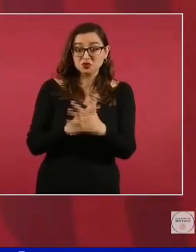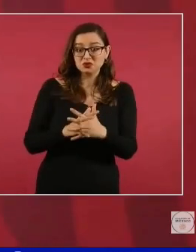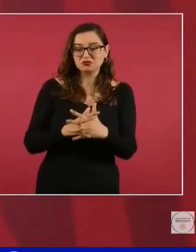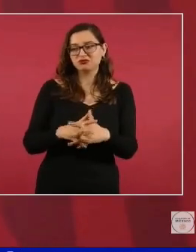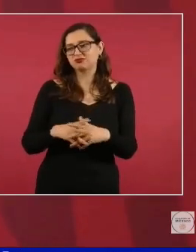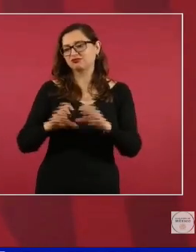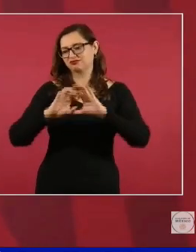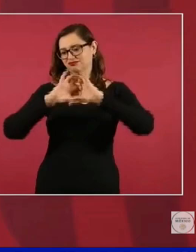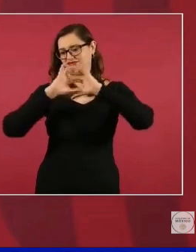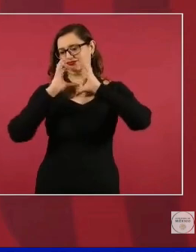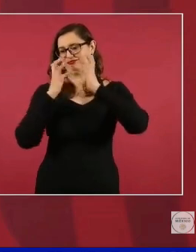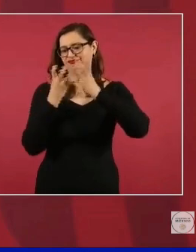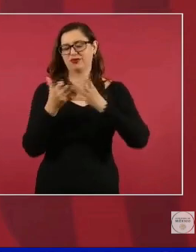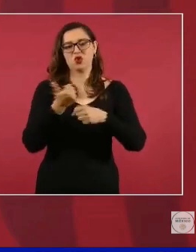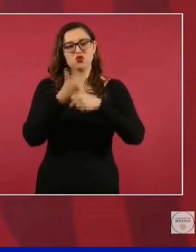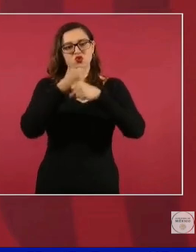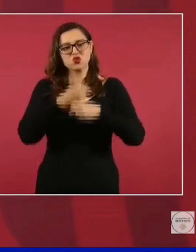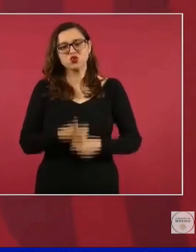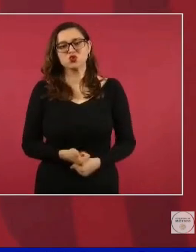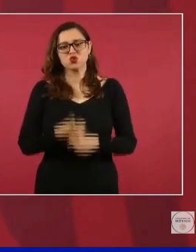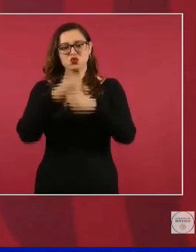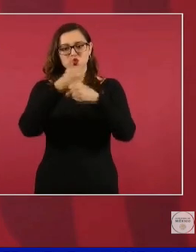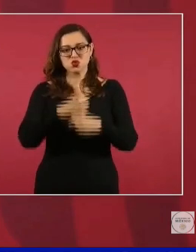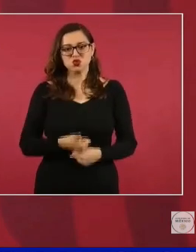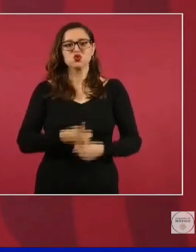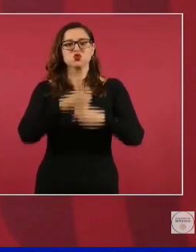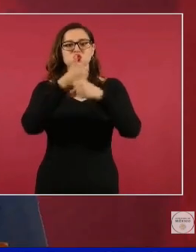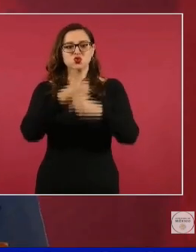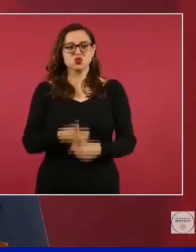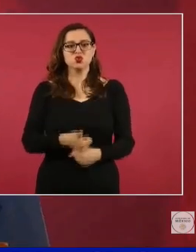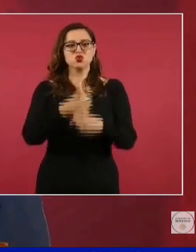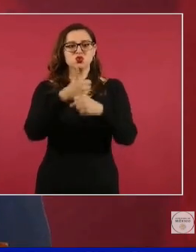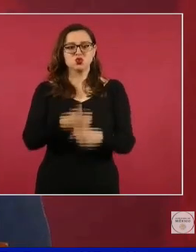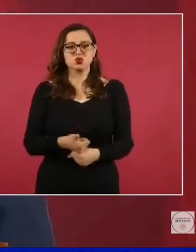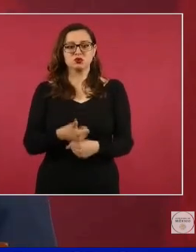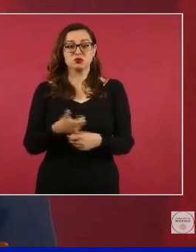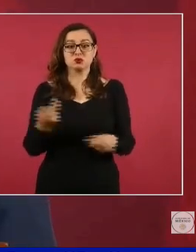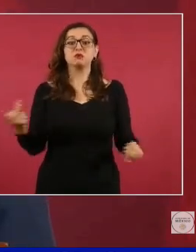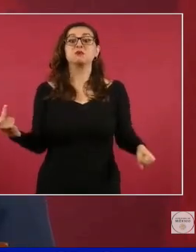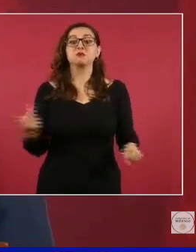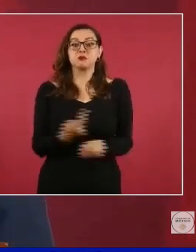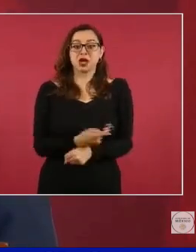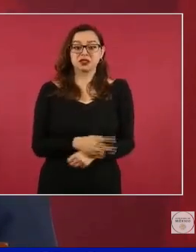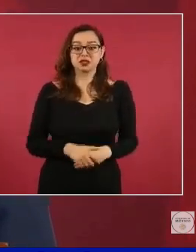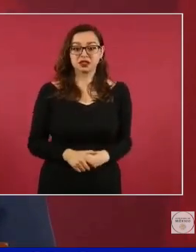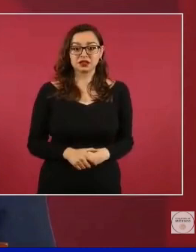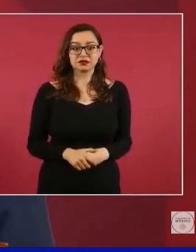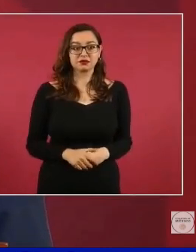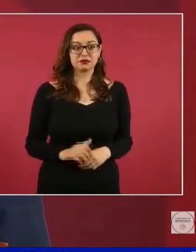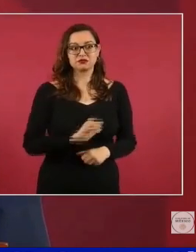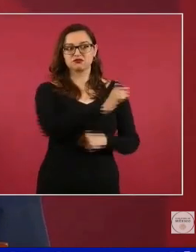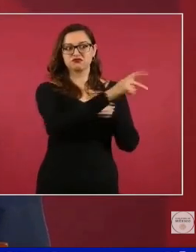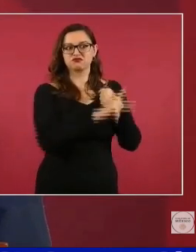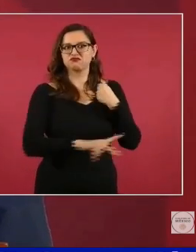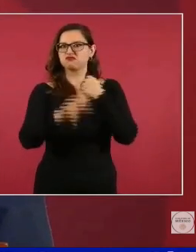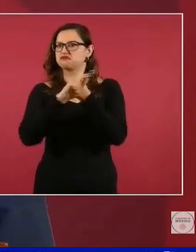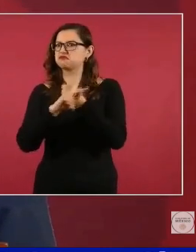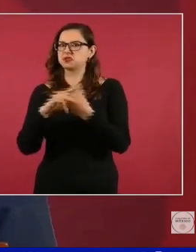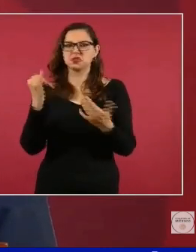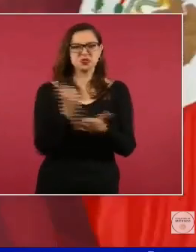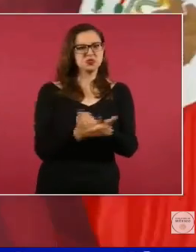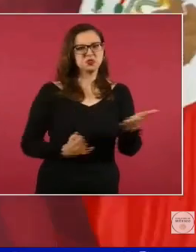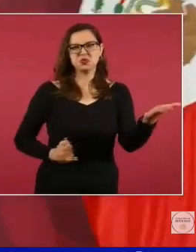implica, se tomaron medidas igual de irracionales